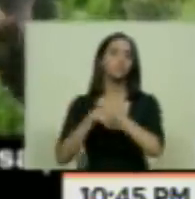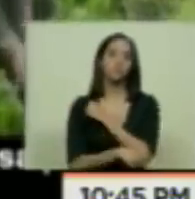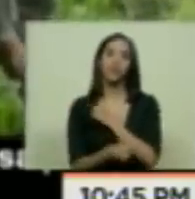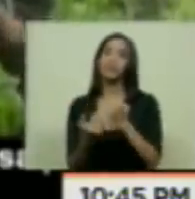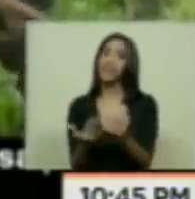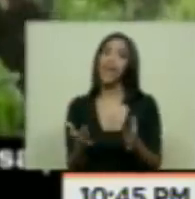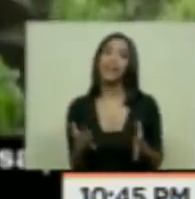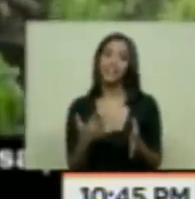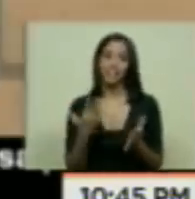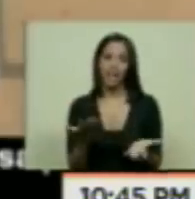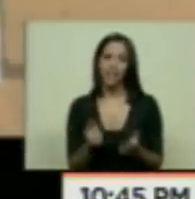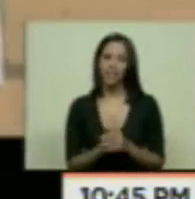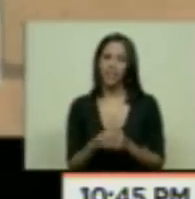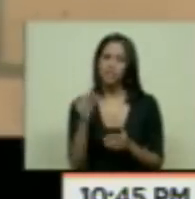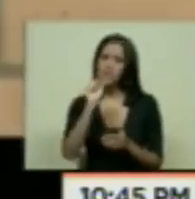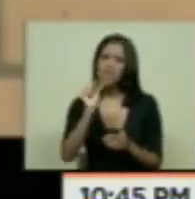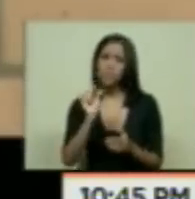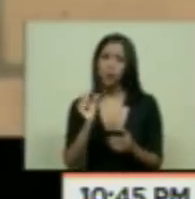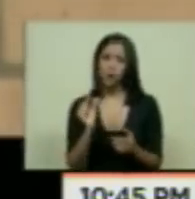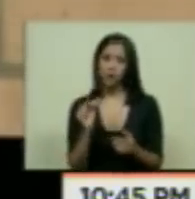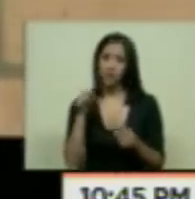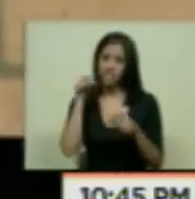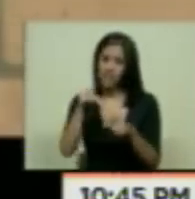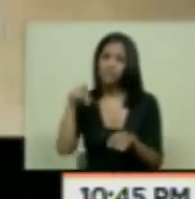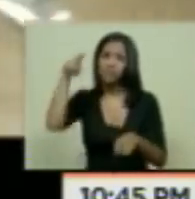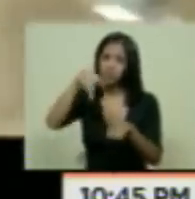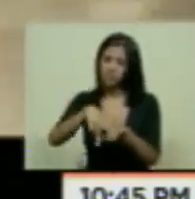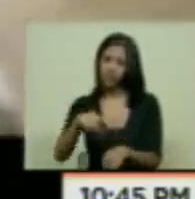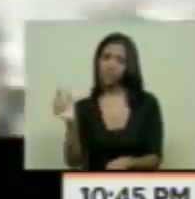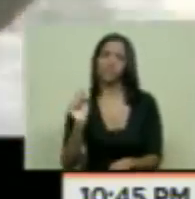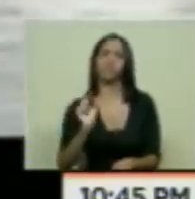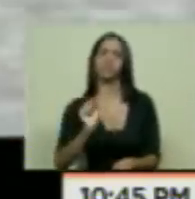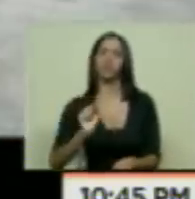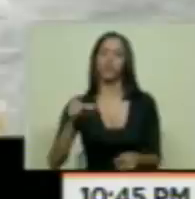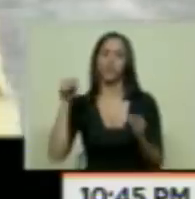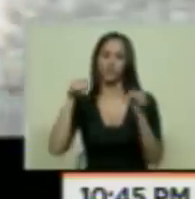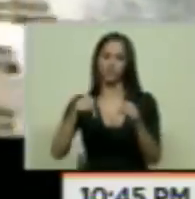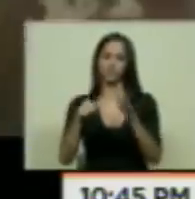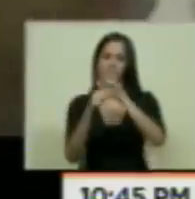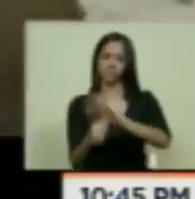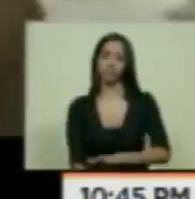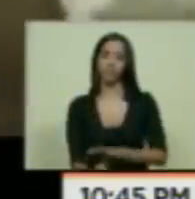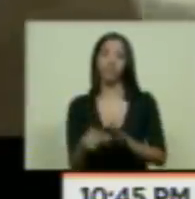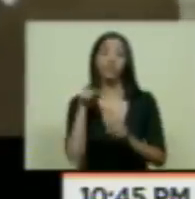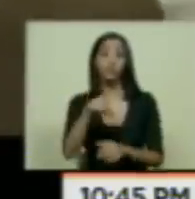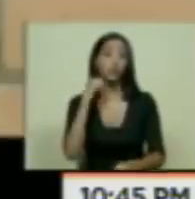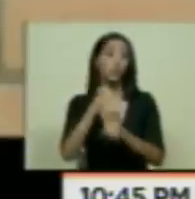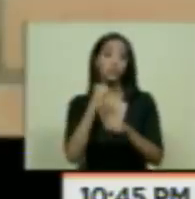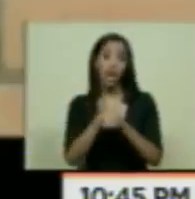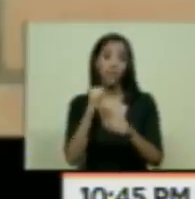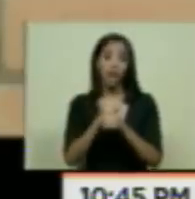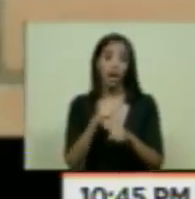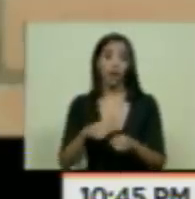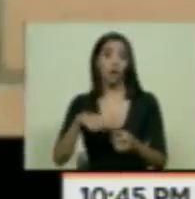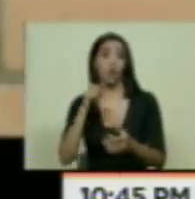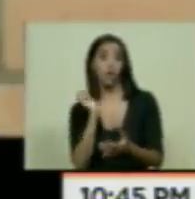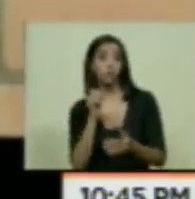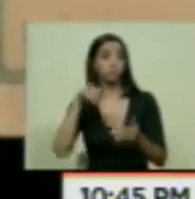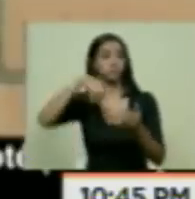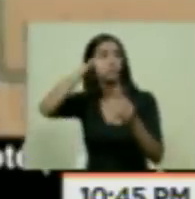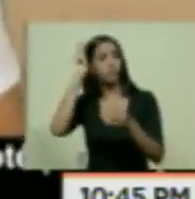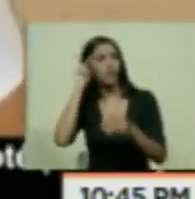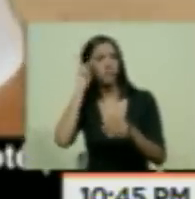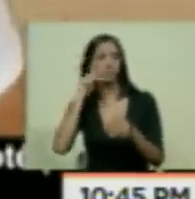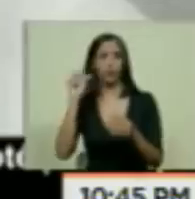el mínimo es una excusa perfecta para reducirlo u ofenderlo. Si usted es un albañil o un celador o incluso un profesor, vale muy